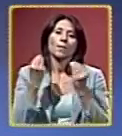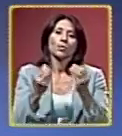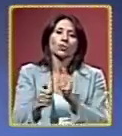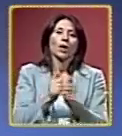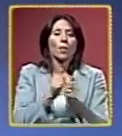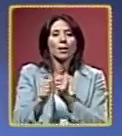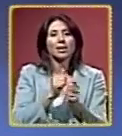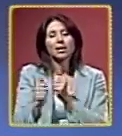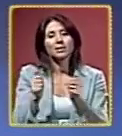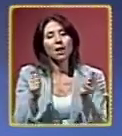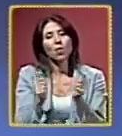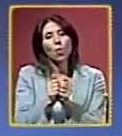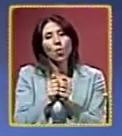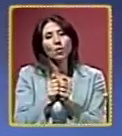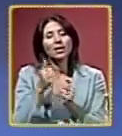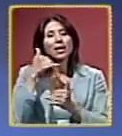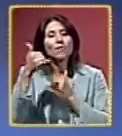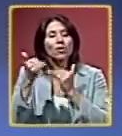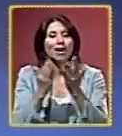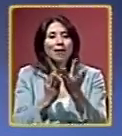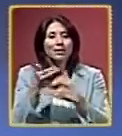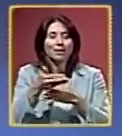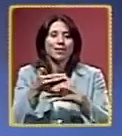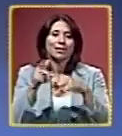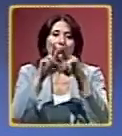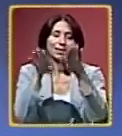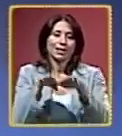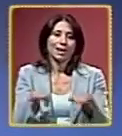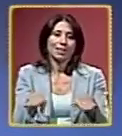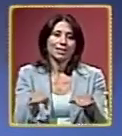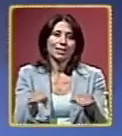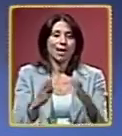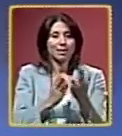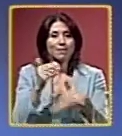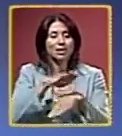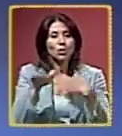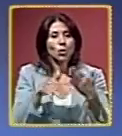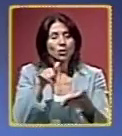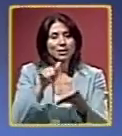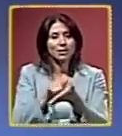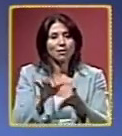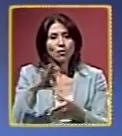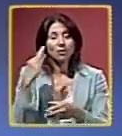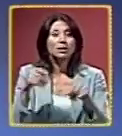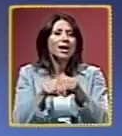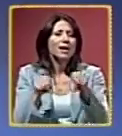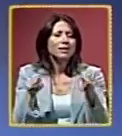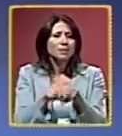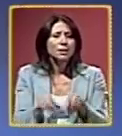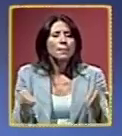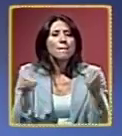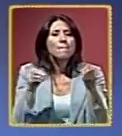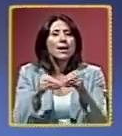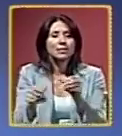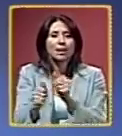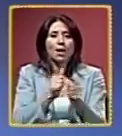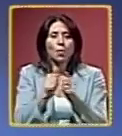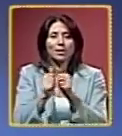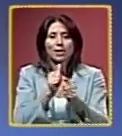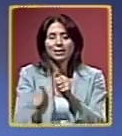la telefonía por Internet a través de todos estos otros medios. Y todavía más la competencia que le surge del